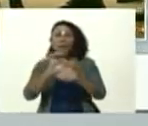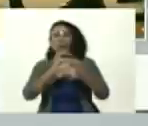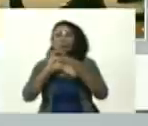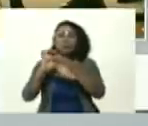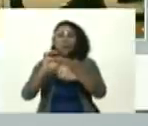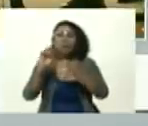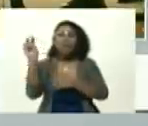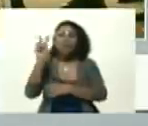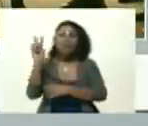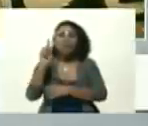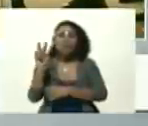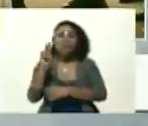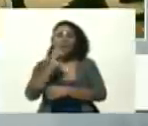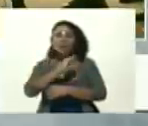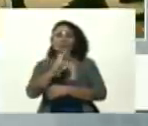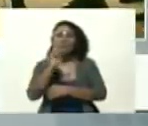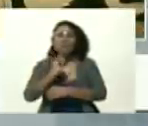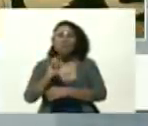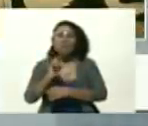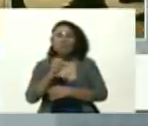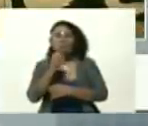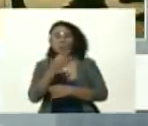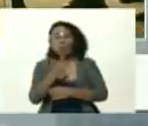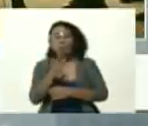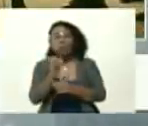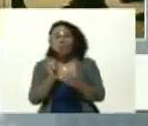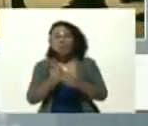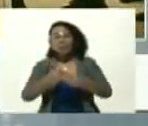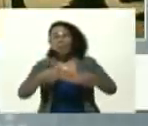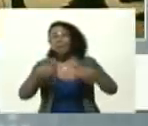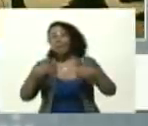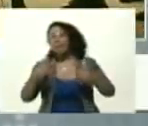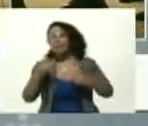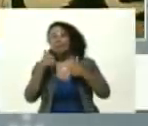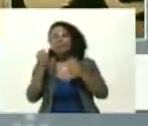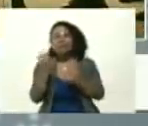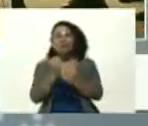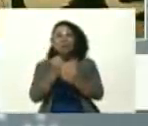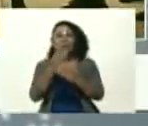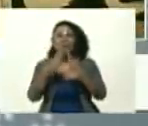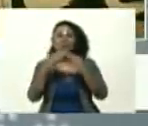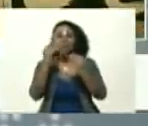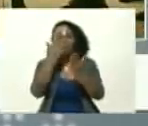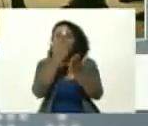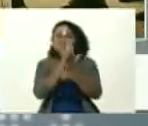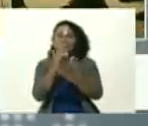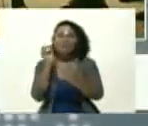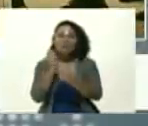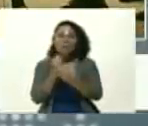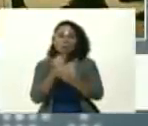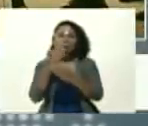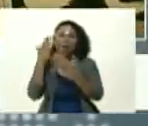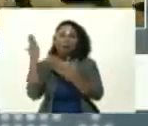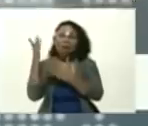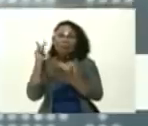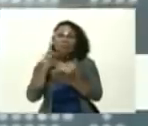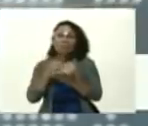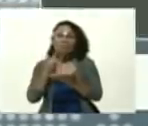Venezuela, el Zulia. Bueno, tremendo trabajo. En todos los frentes de trabajo, ahí estamos